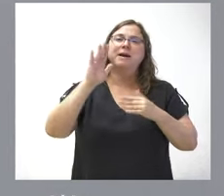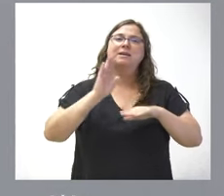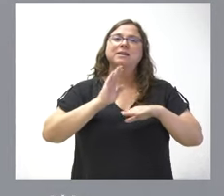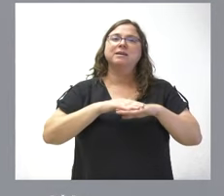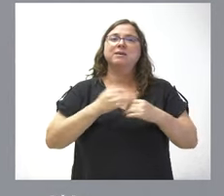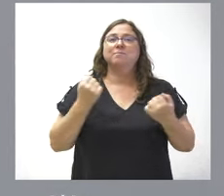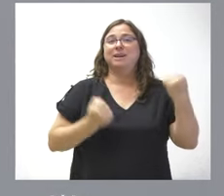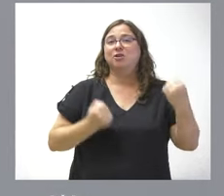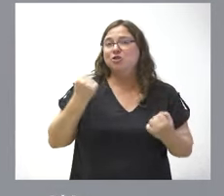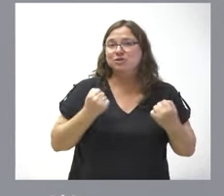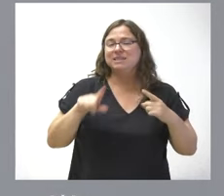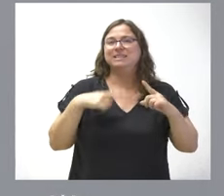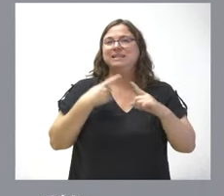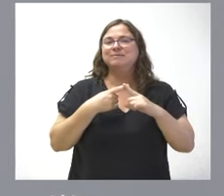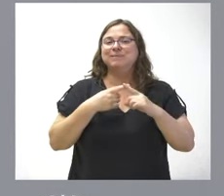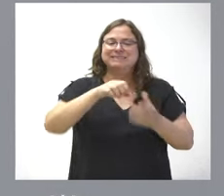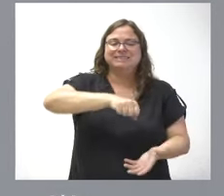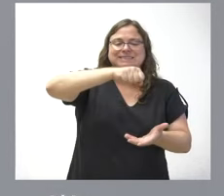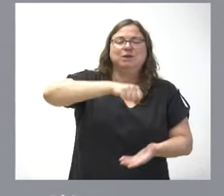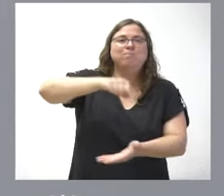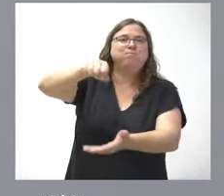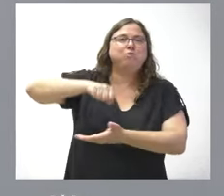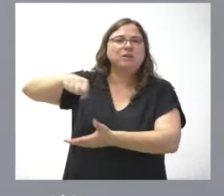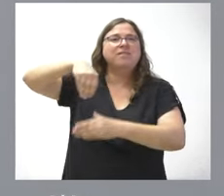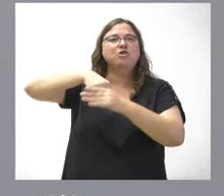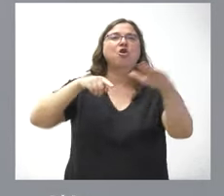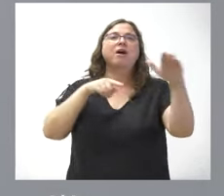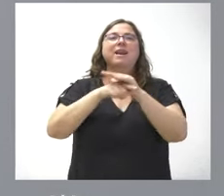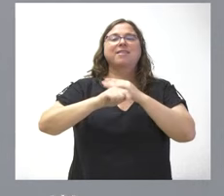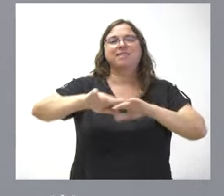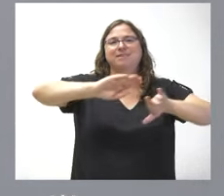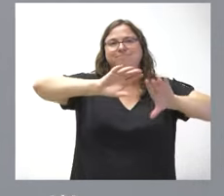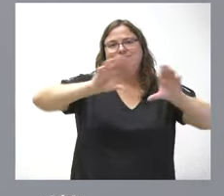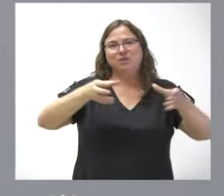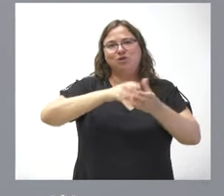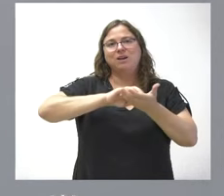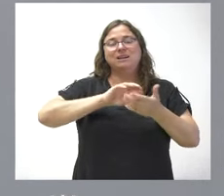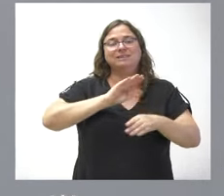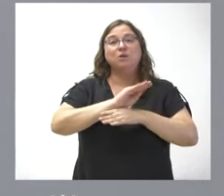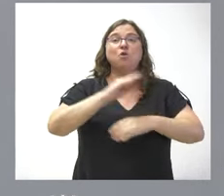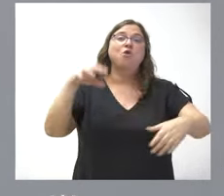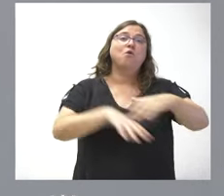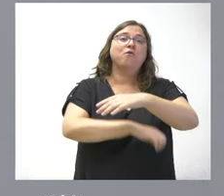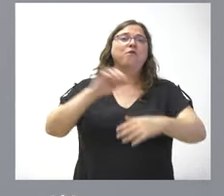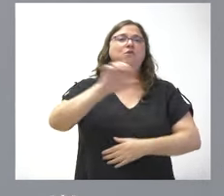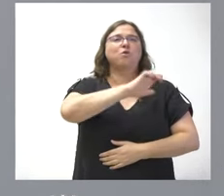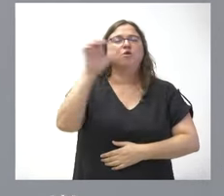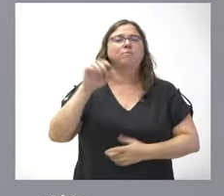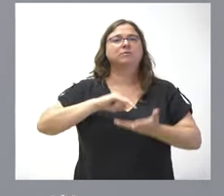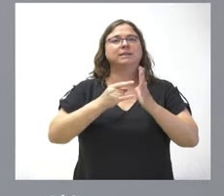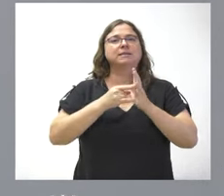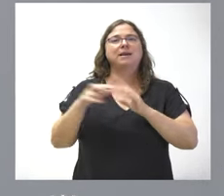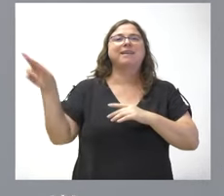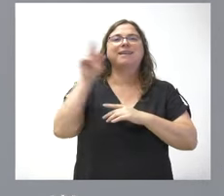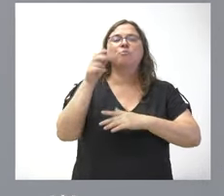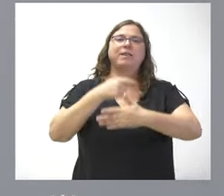vehículos y equipos médicos portátiles en la gerencia Regional de salud se financian con fondos europeos del mecanismo de recuperación y